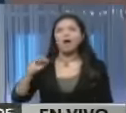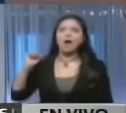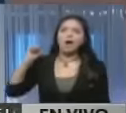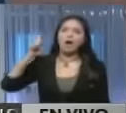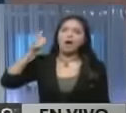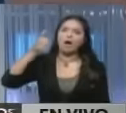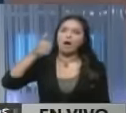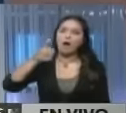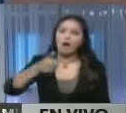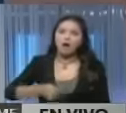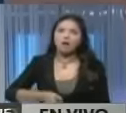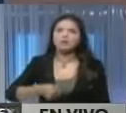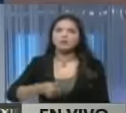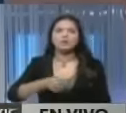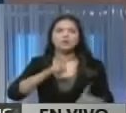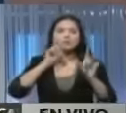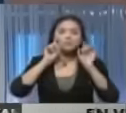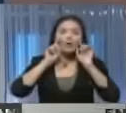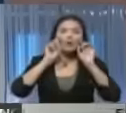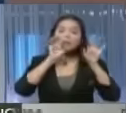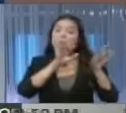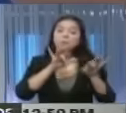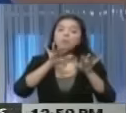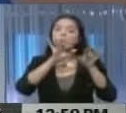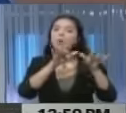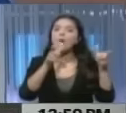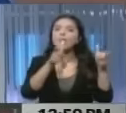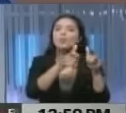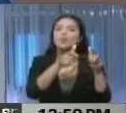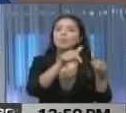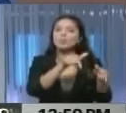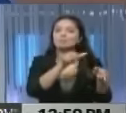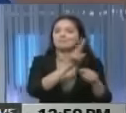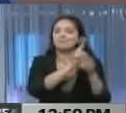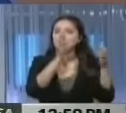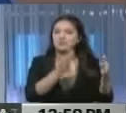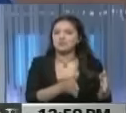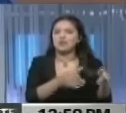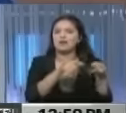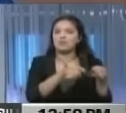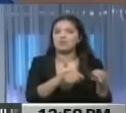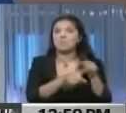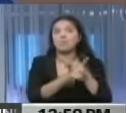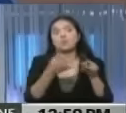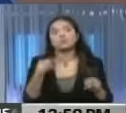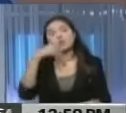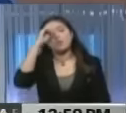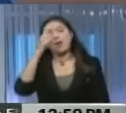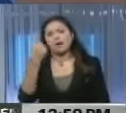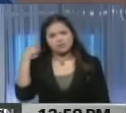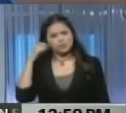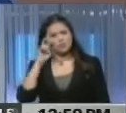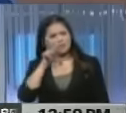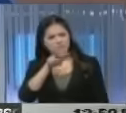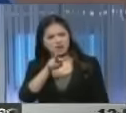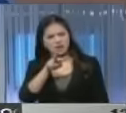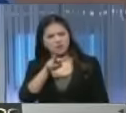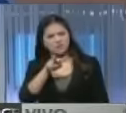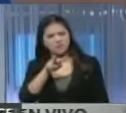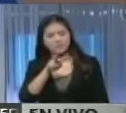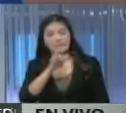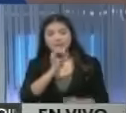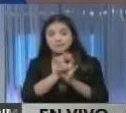han sembrado en un sector de la población venezolana. Y yo no sé si ustedes vieron que en las